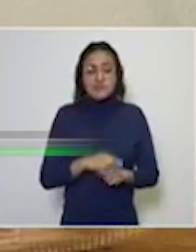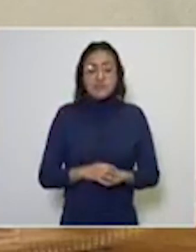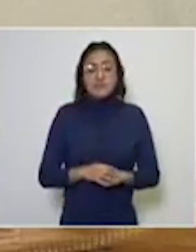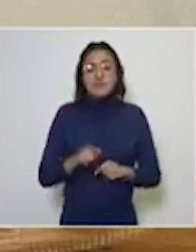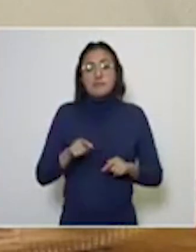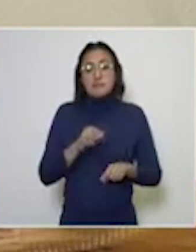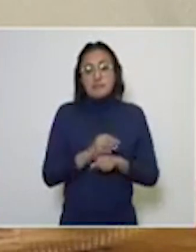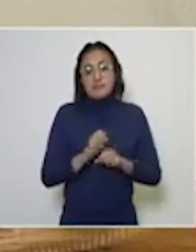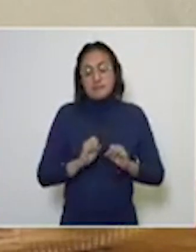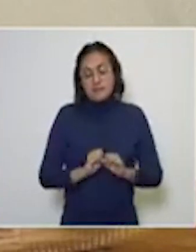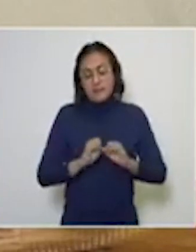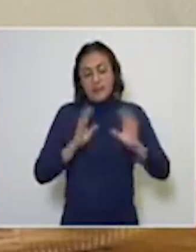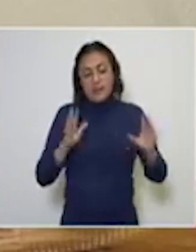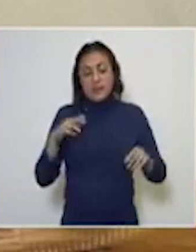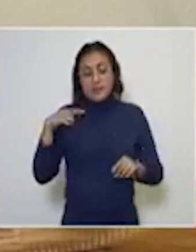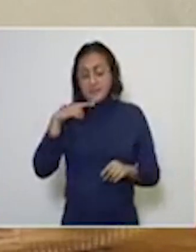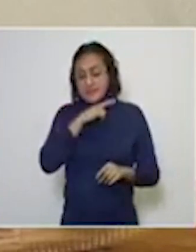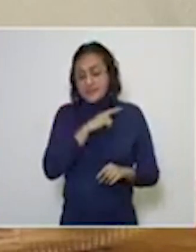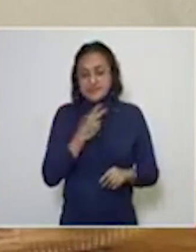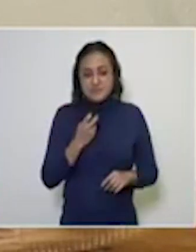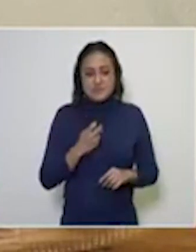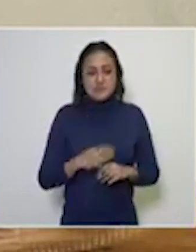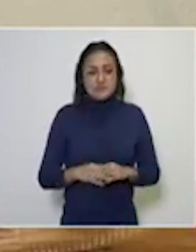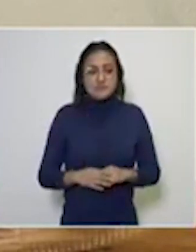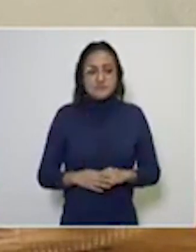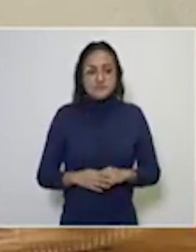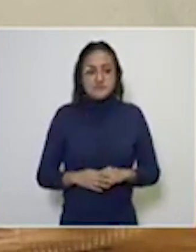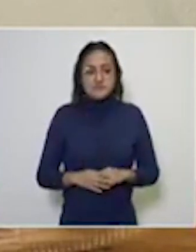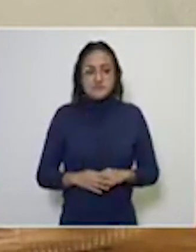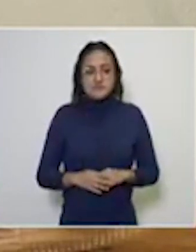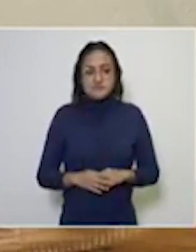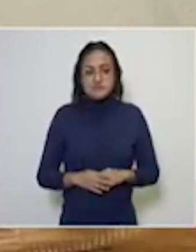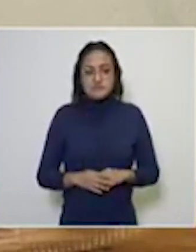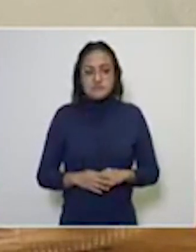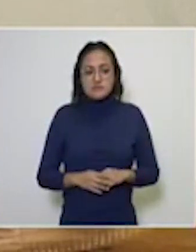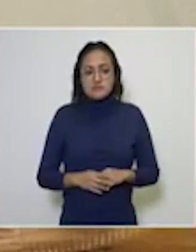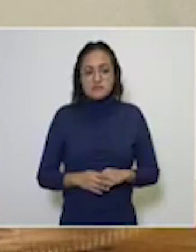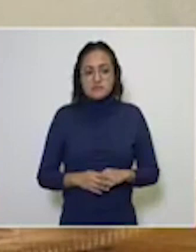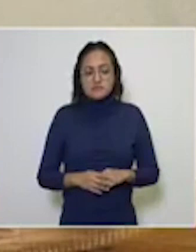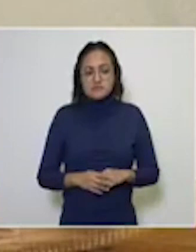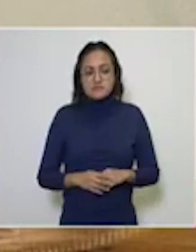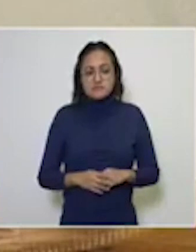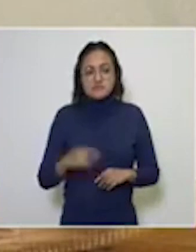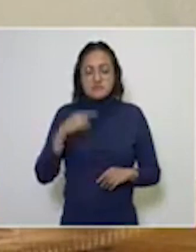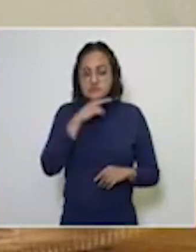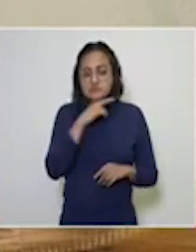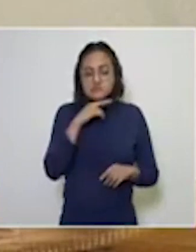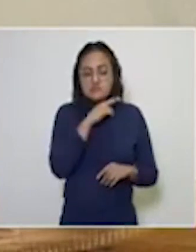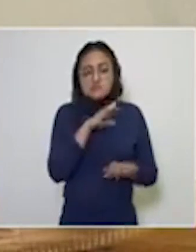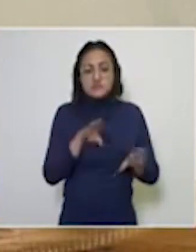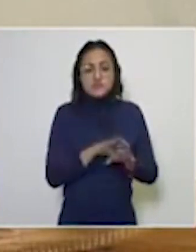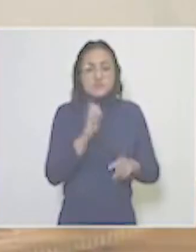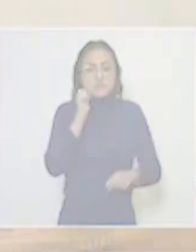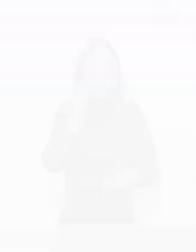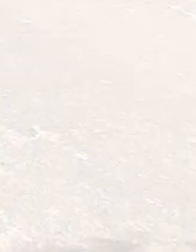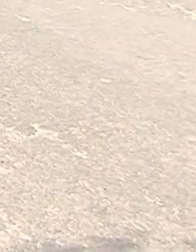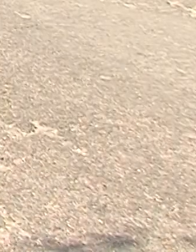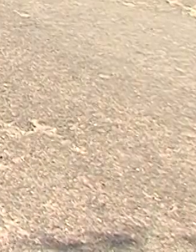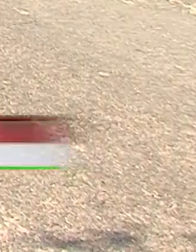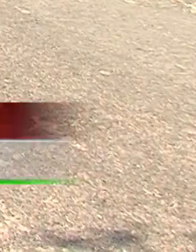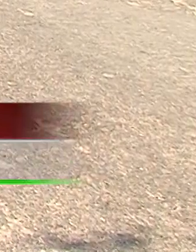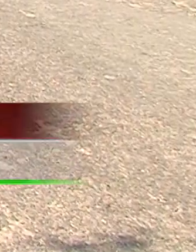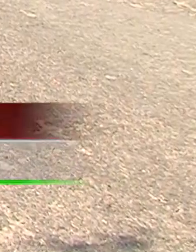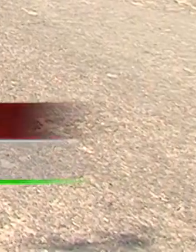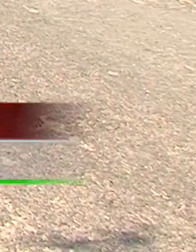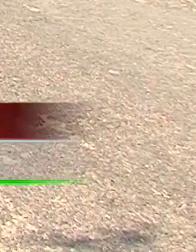pronto esclareceremos los hechos, pronto esclareceremos los hechos. Pronto daremos con los asesinos. En la zona